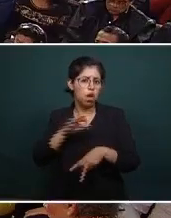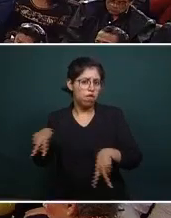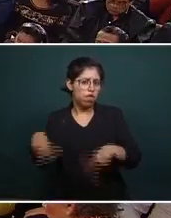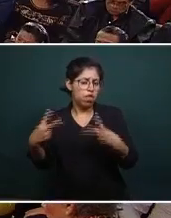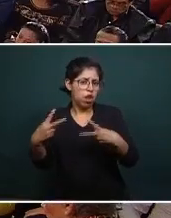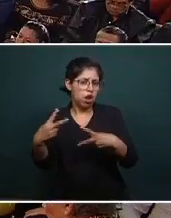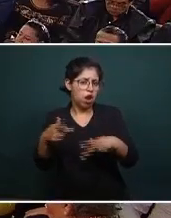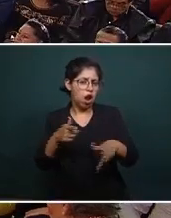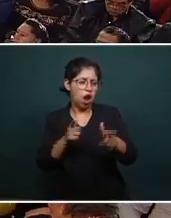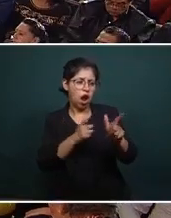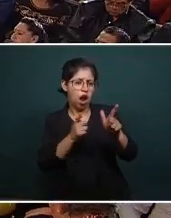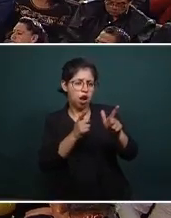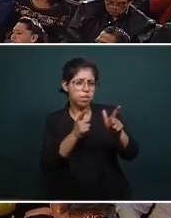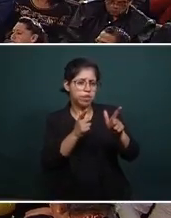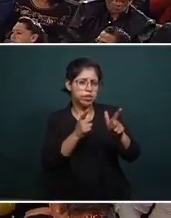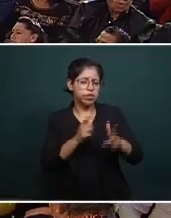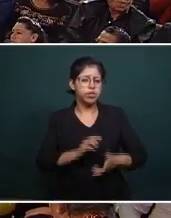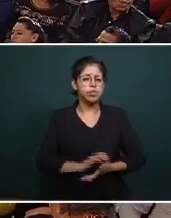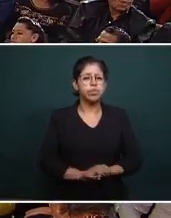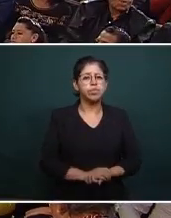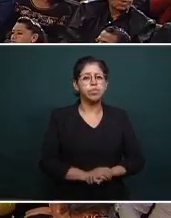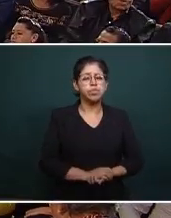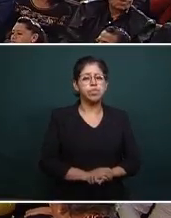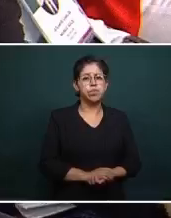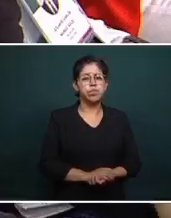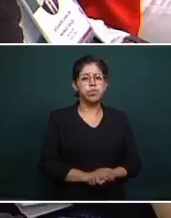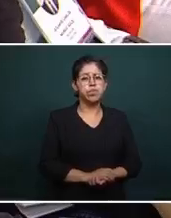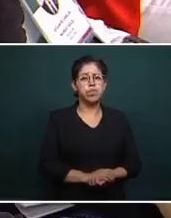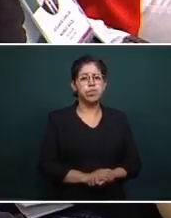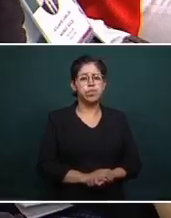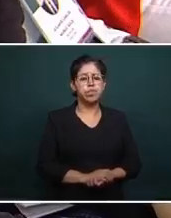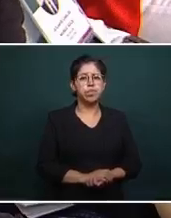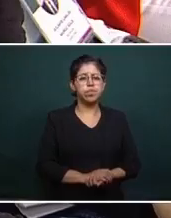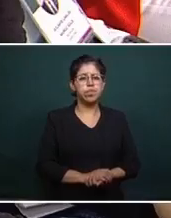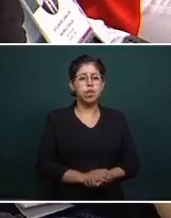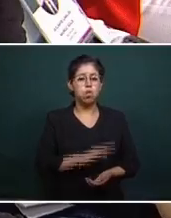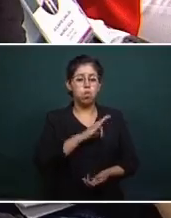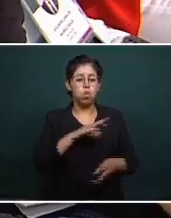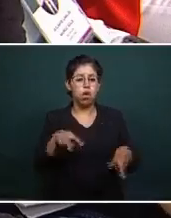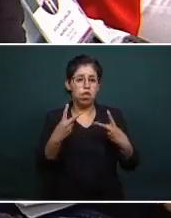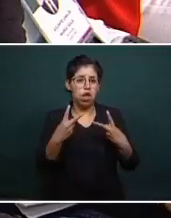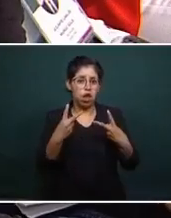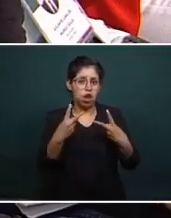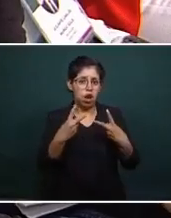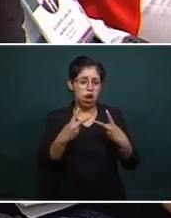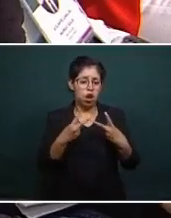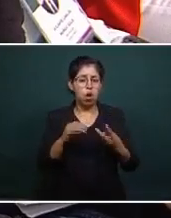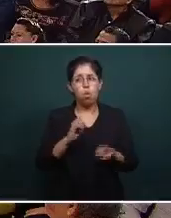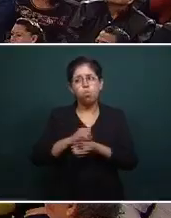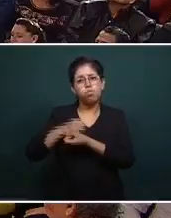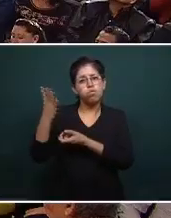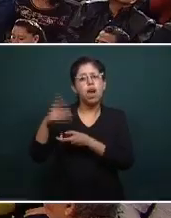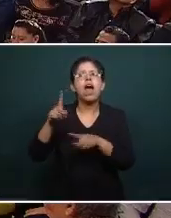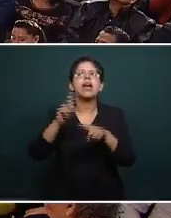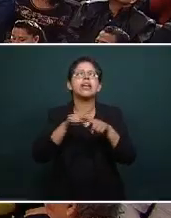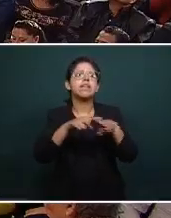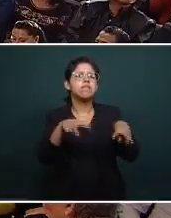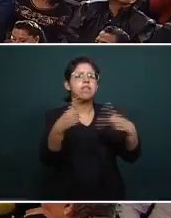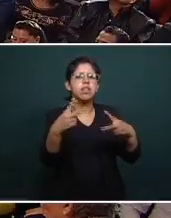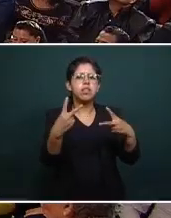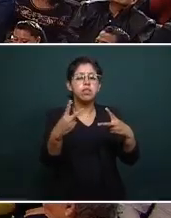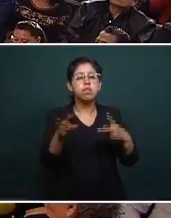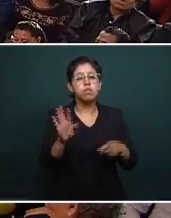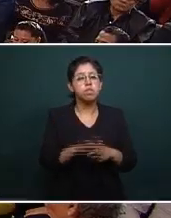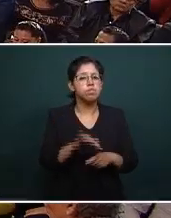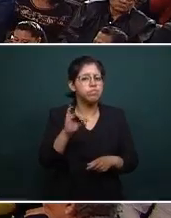para poder regular la importación de ese tipo de armas y la venta también, y a quién se les vende,